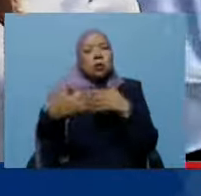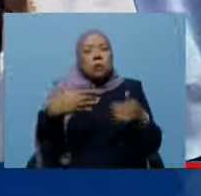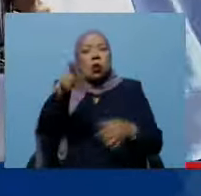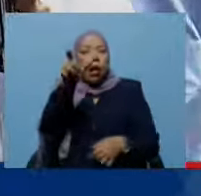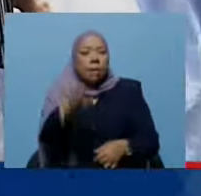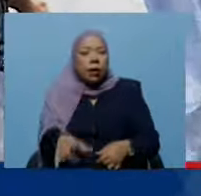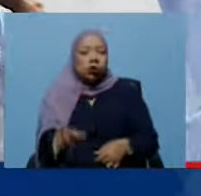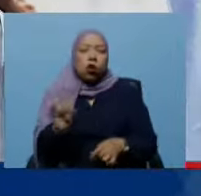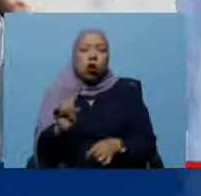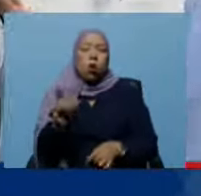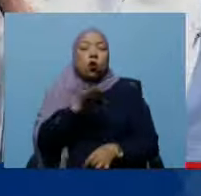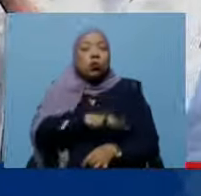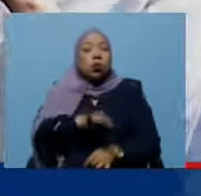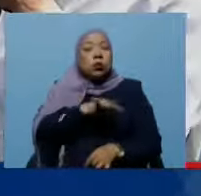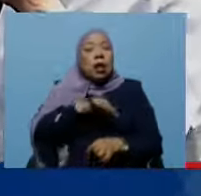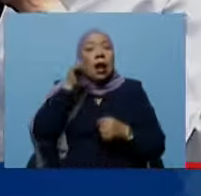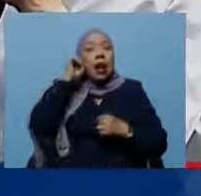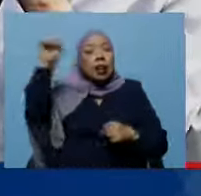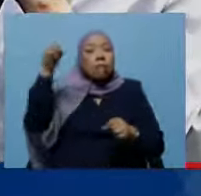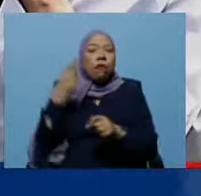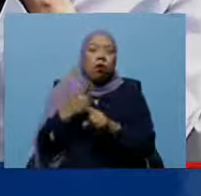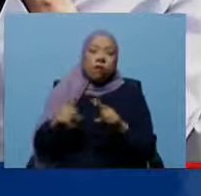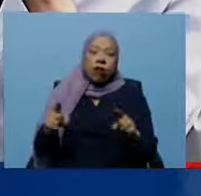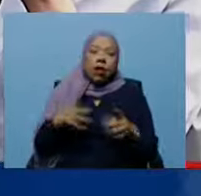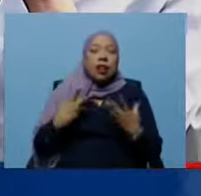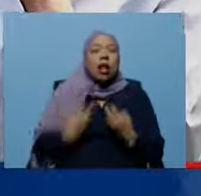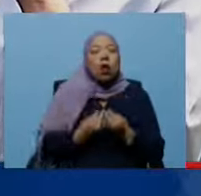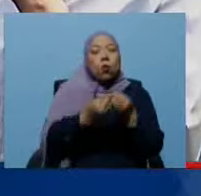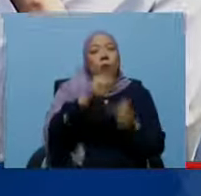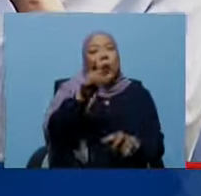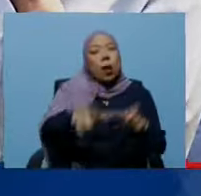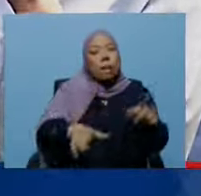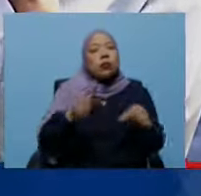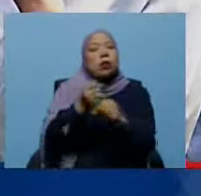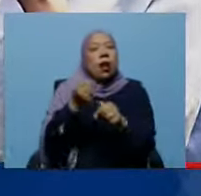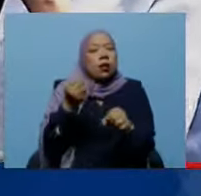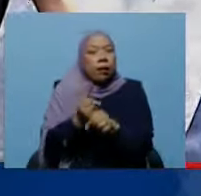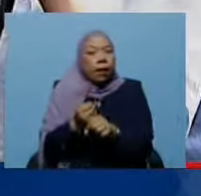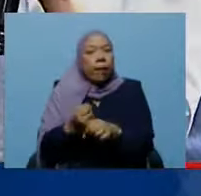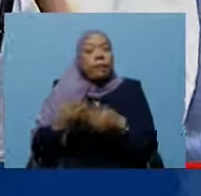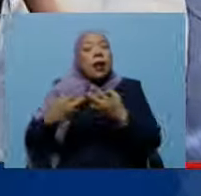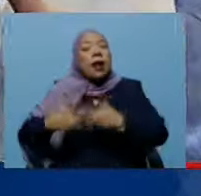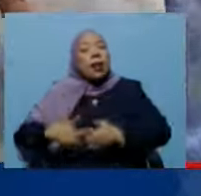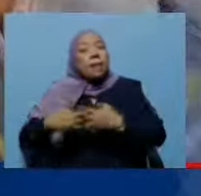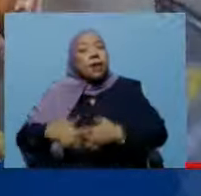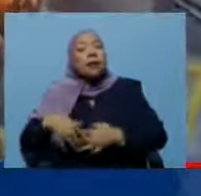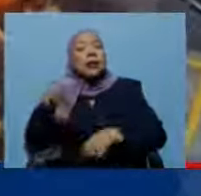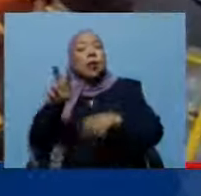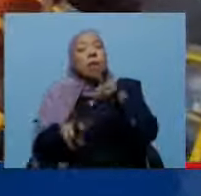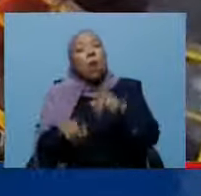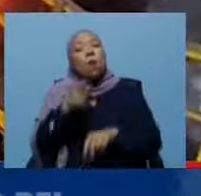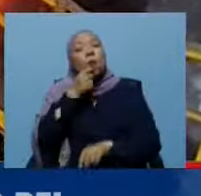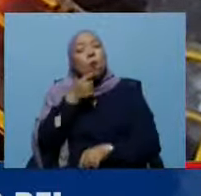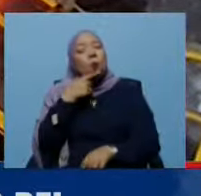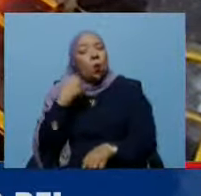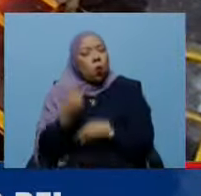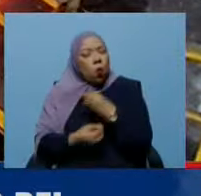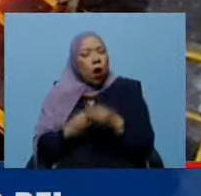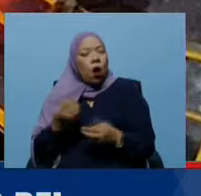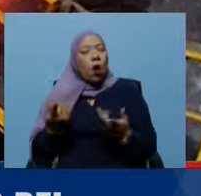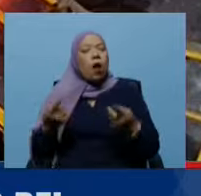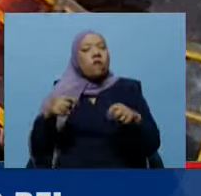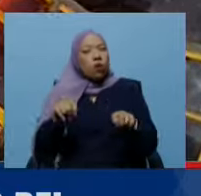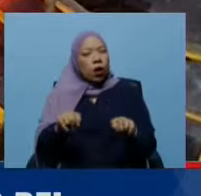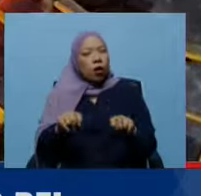socialista de la mano de los trabajadores. Así que esta planta es una extraordinaria expresión de cómo el